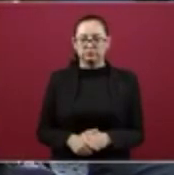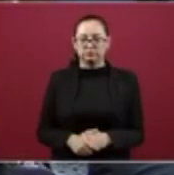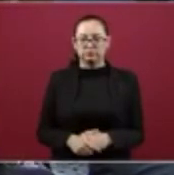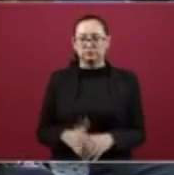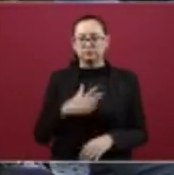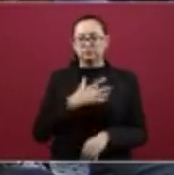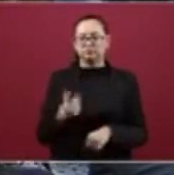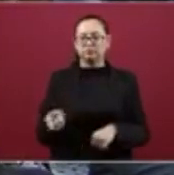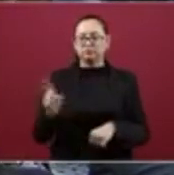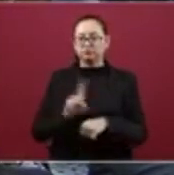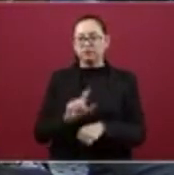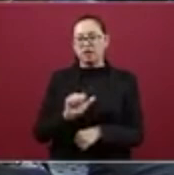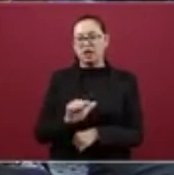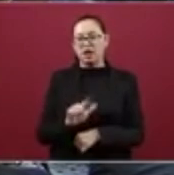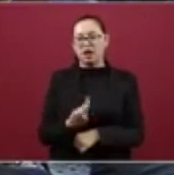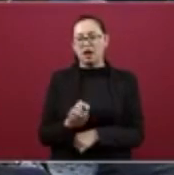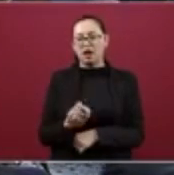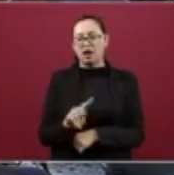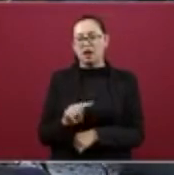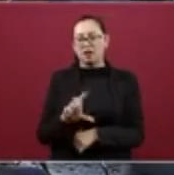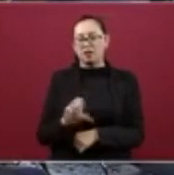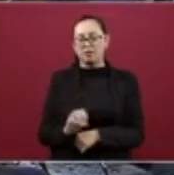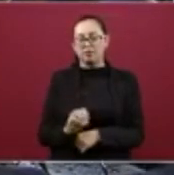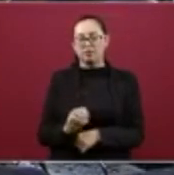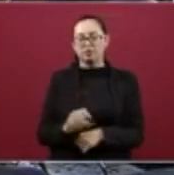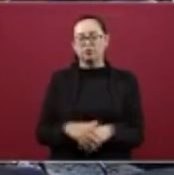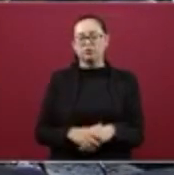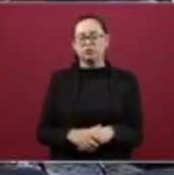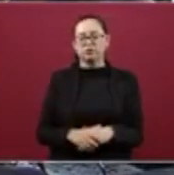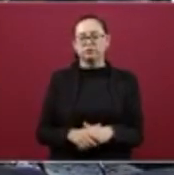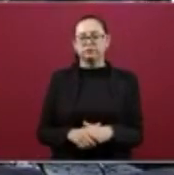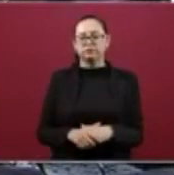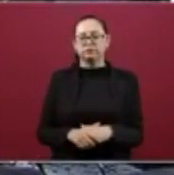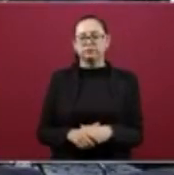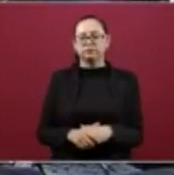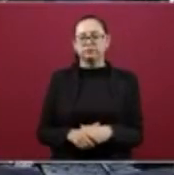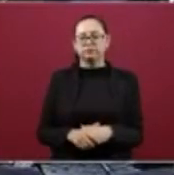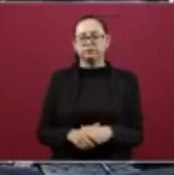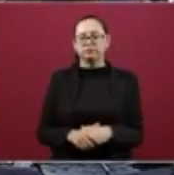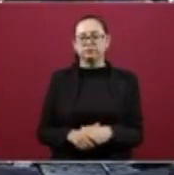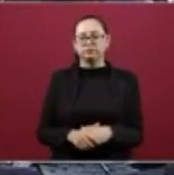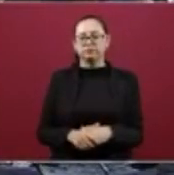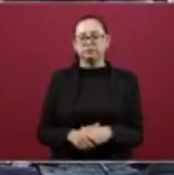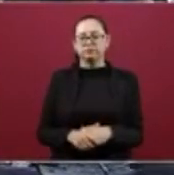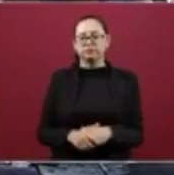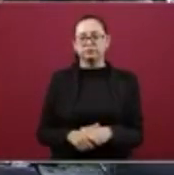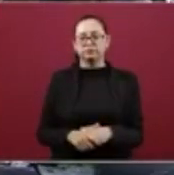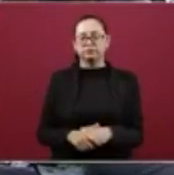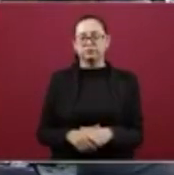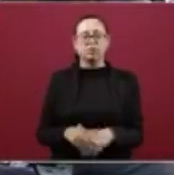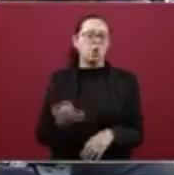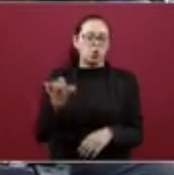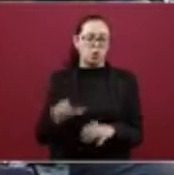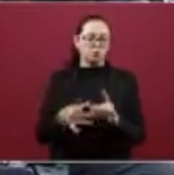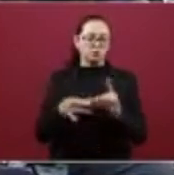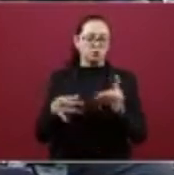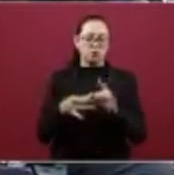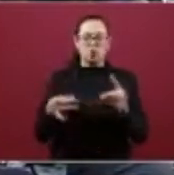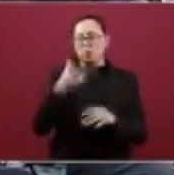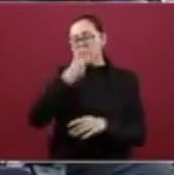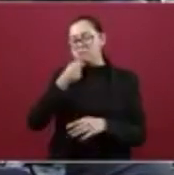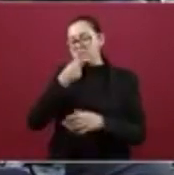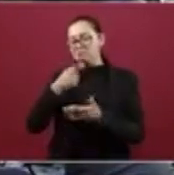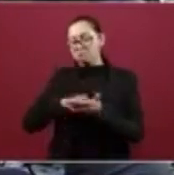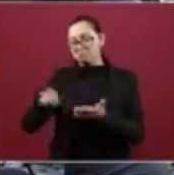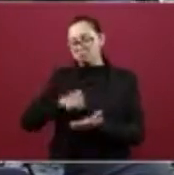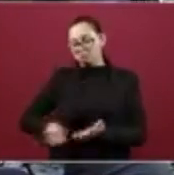Buenos días, presidente. Alberto Rodríguez, de SDP Noticias. Hoy salió que un escritor, un traductor, Ricardo